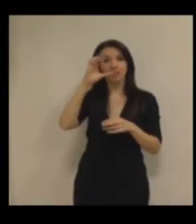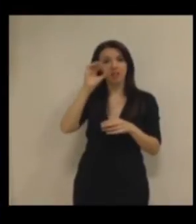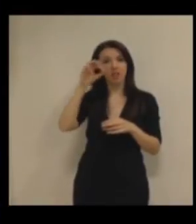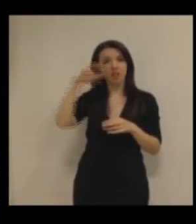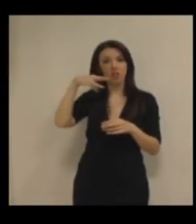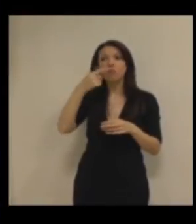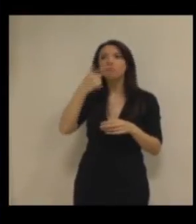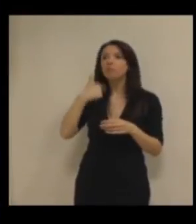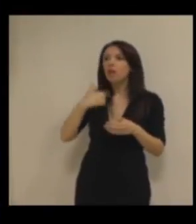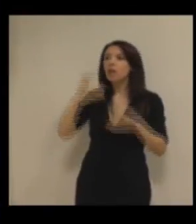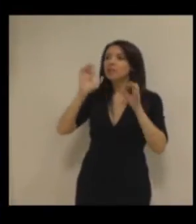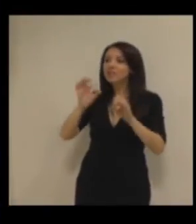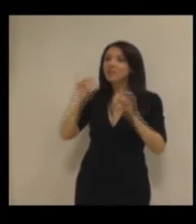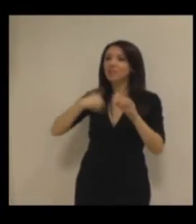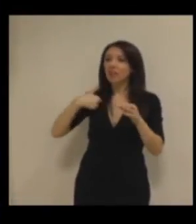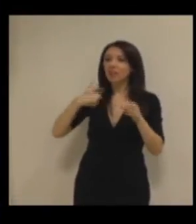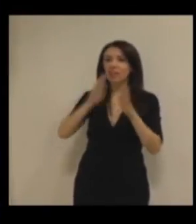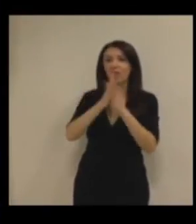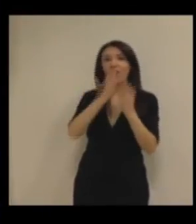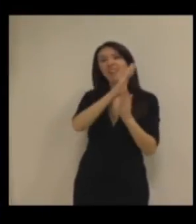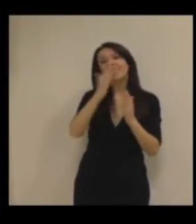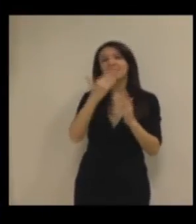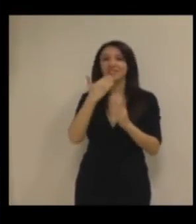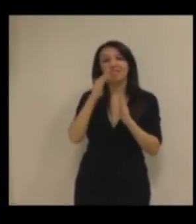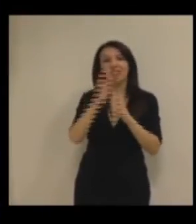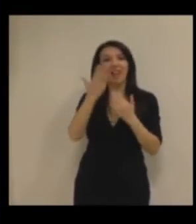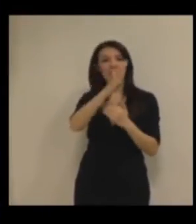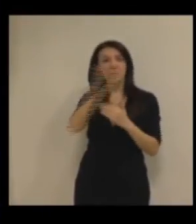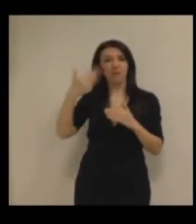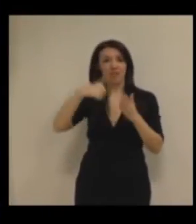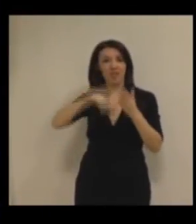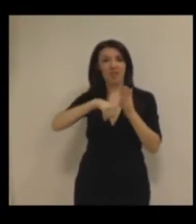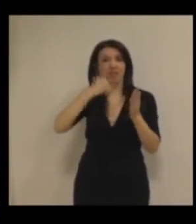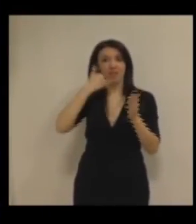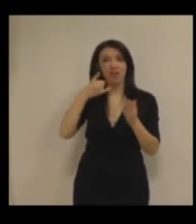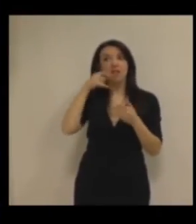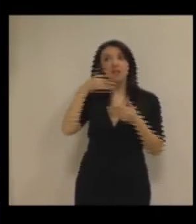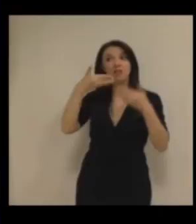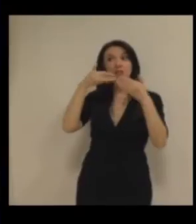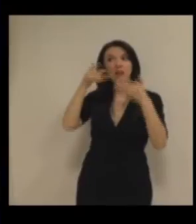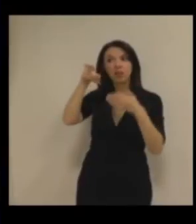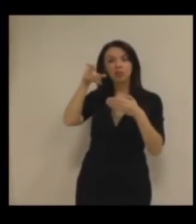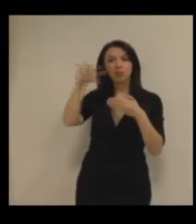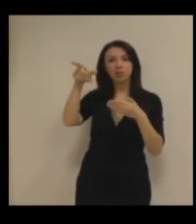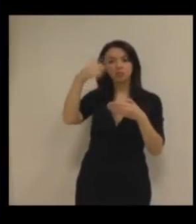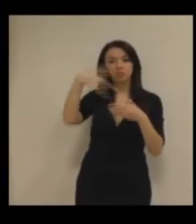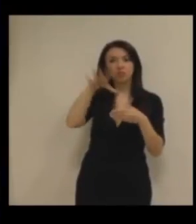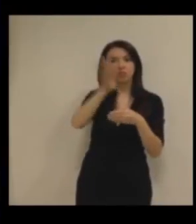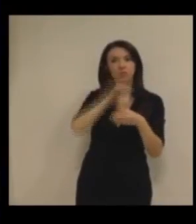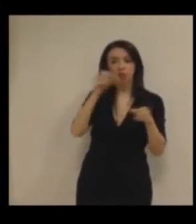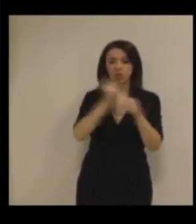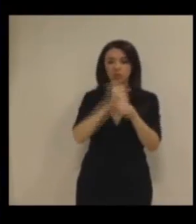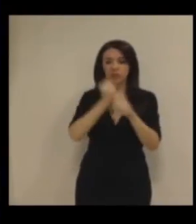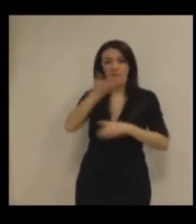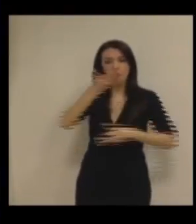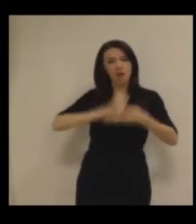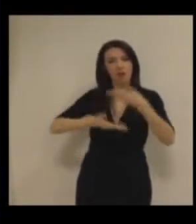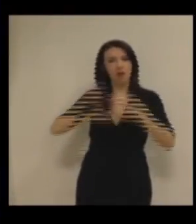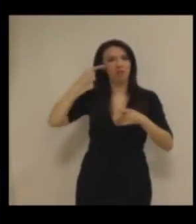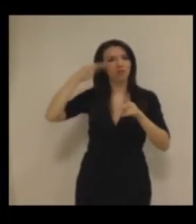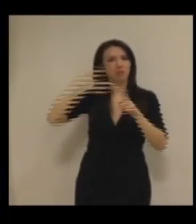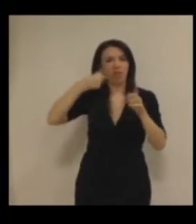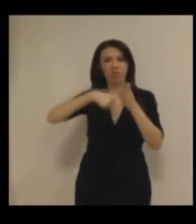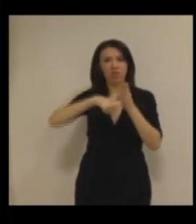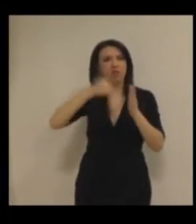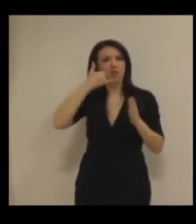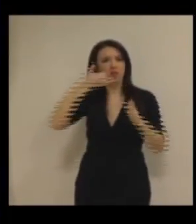estas librerías del DNI electrónico, pues cogiendo esas librerías podríamos trabajar juntos para hacer accesible el DNI